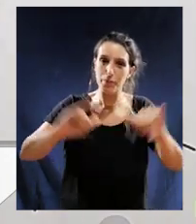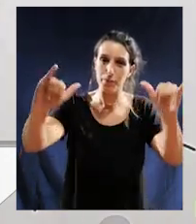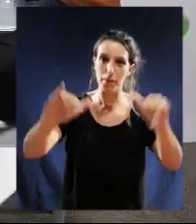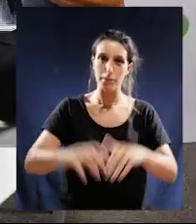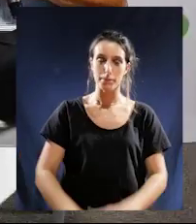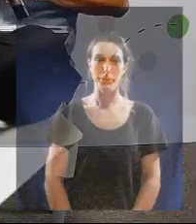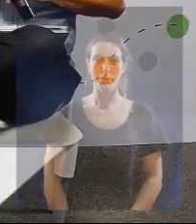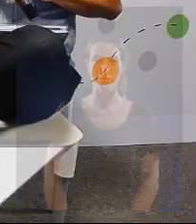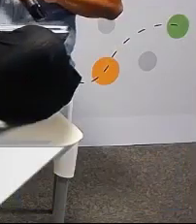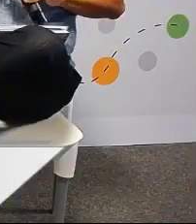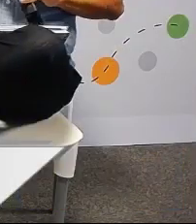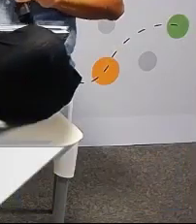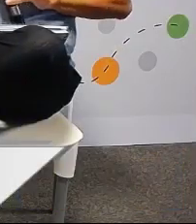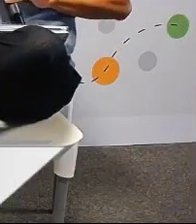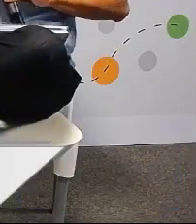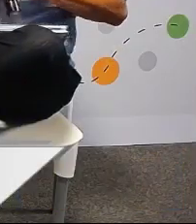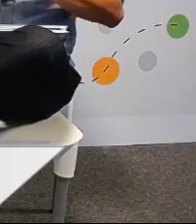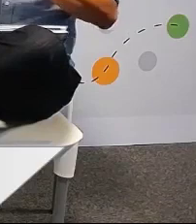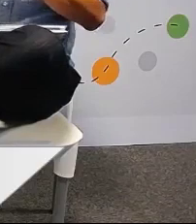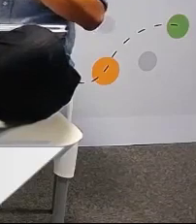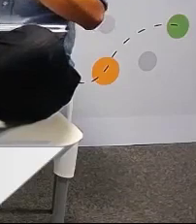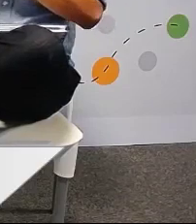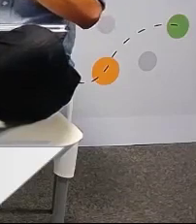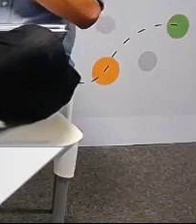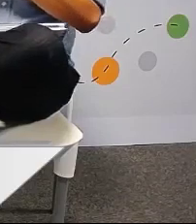hemos escrito y lo que se va a divulgar. Bien.